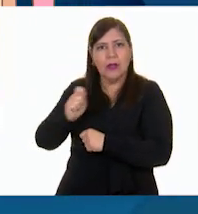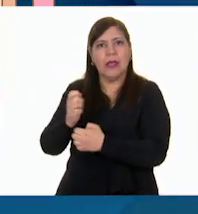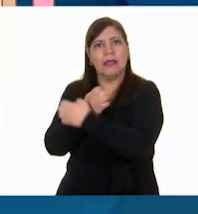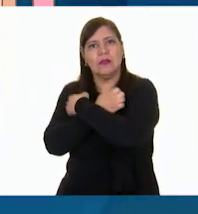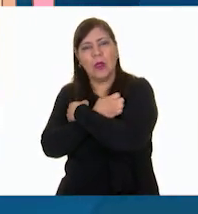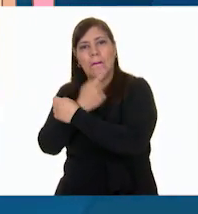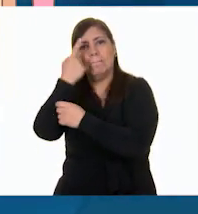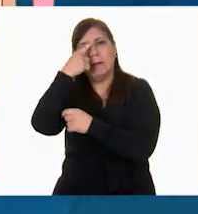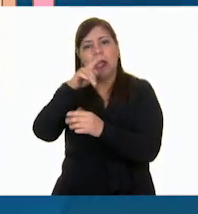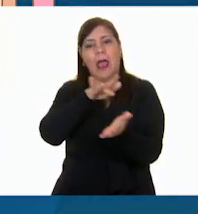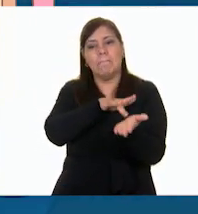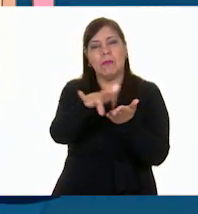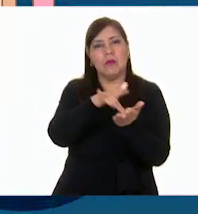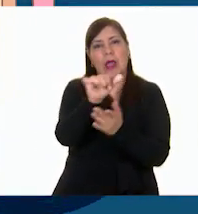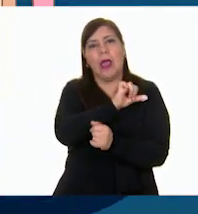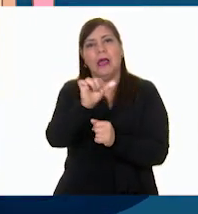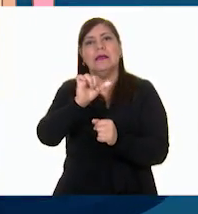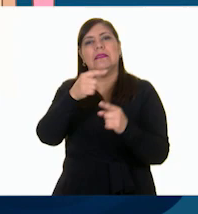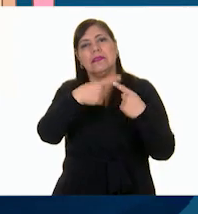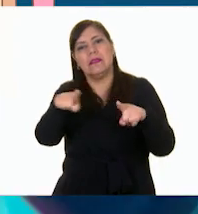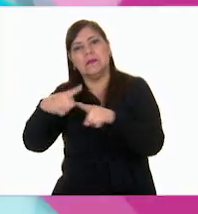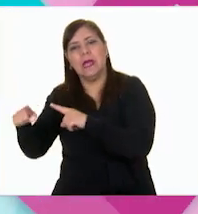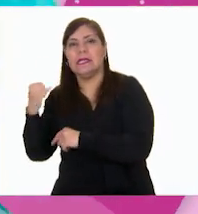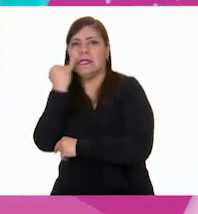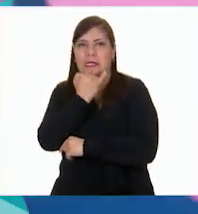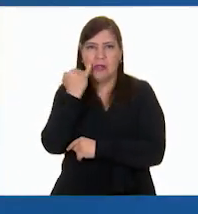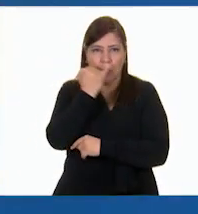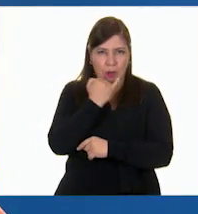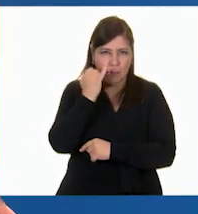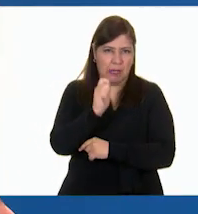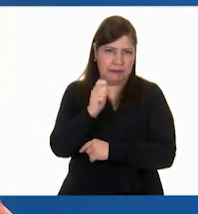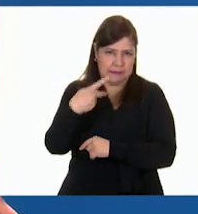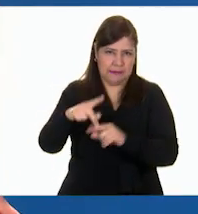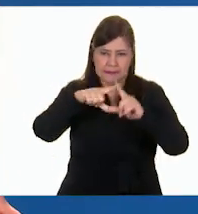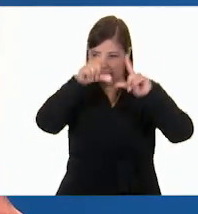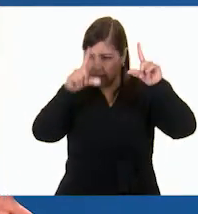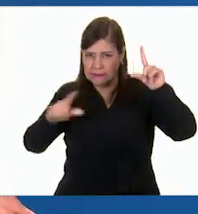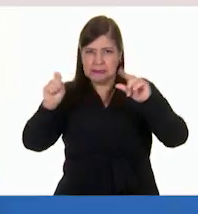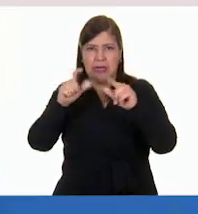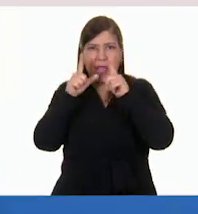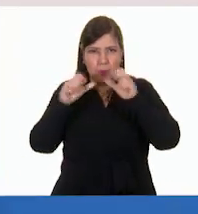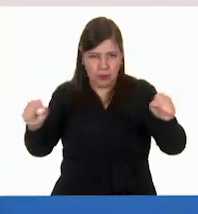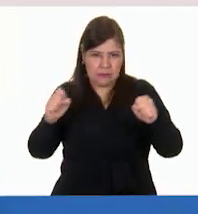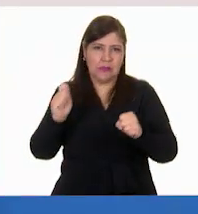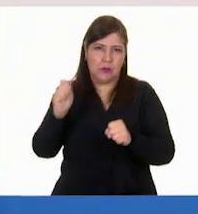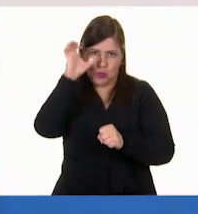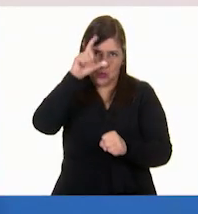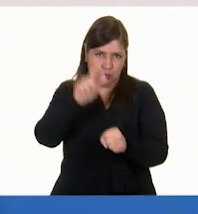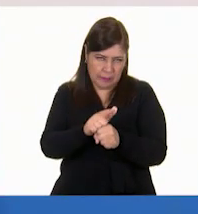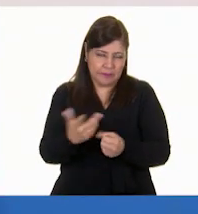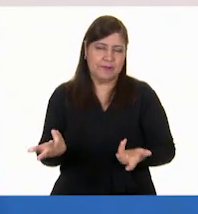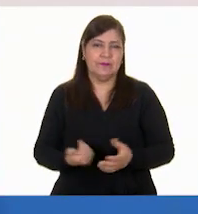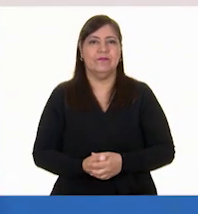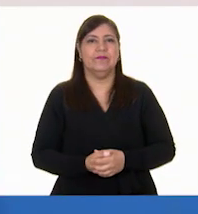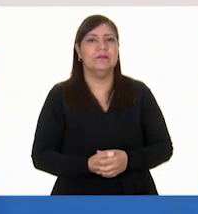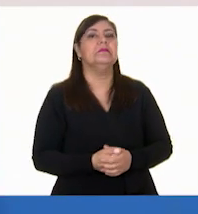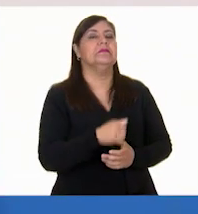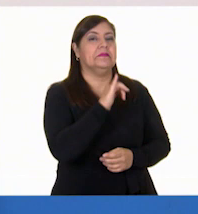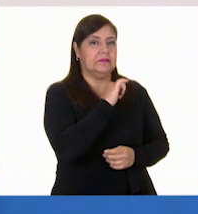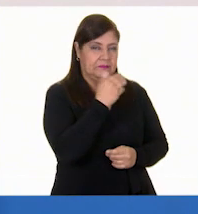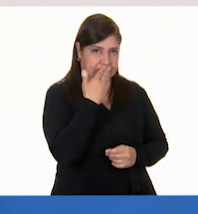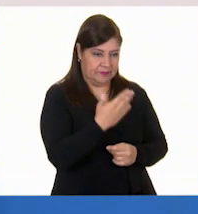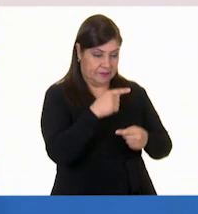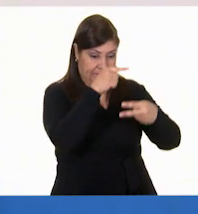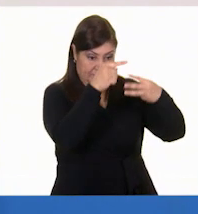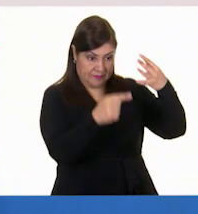la diversidad lingüística y cultural de México, que también hacemos aquí en Aprende en Casa. Muy bien, María. Pues hasta aquí